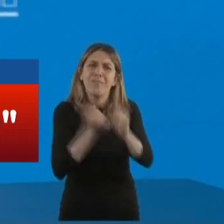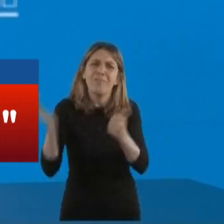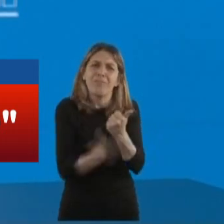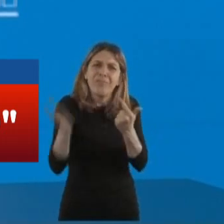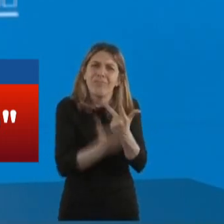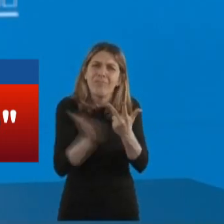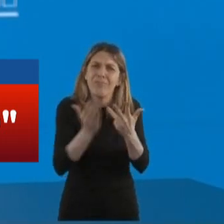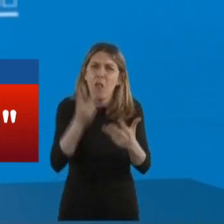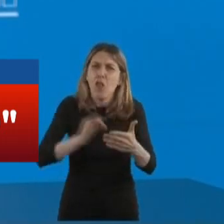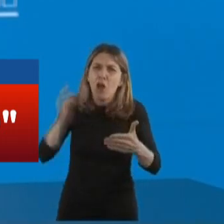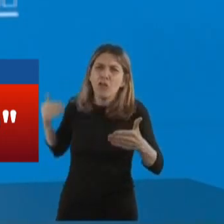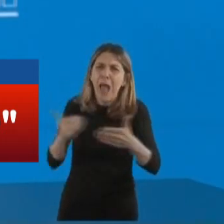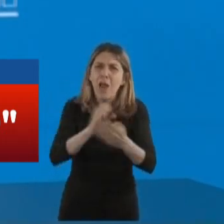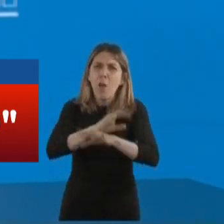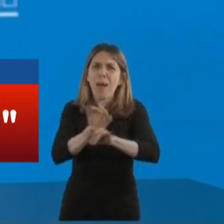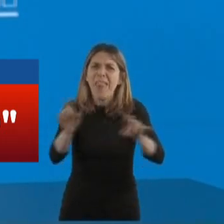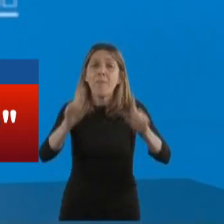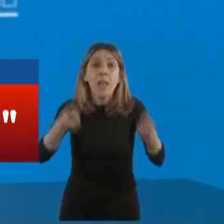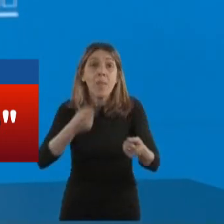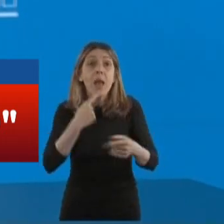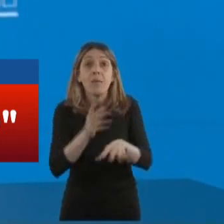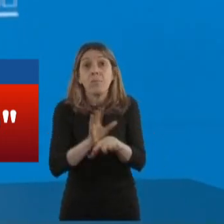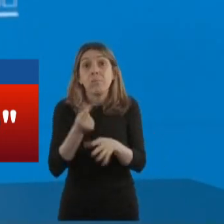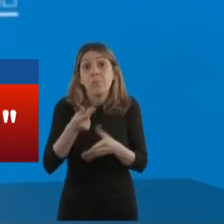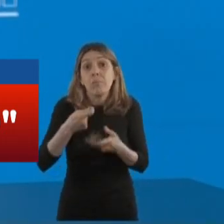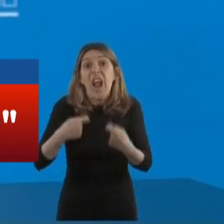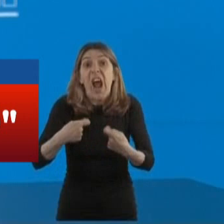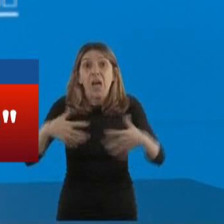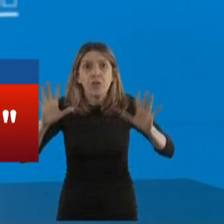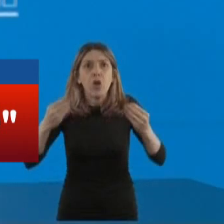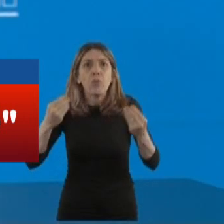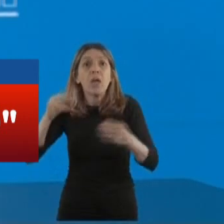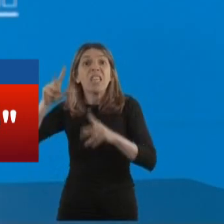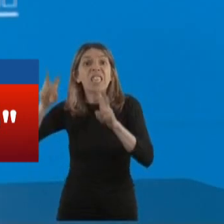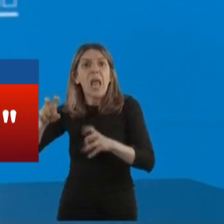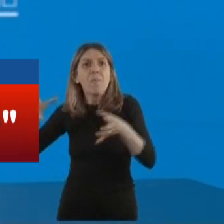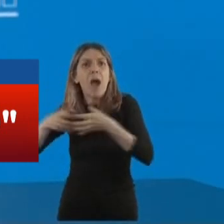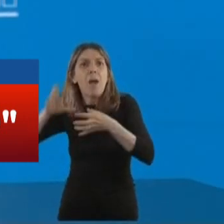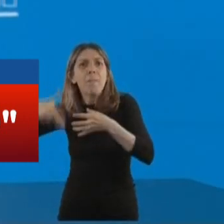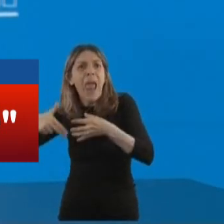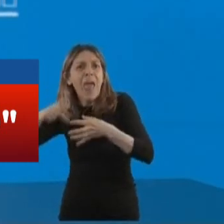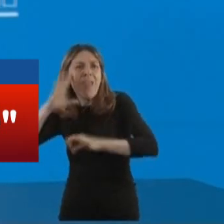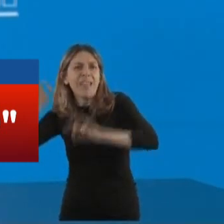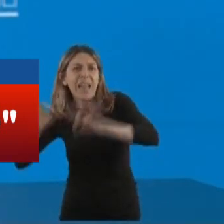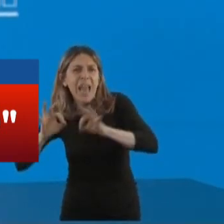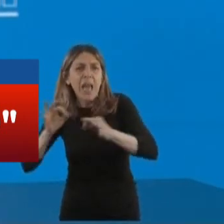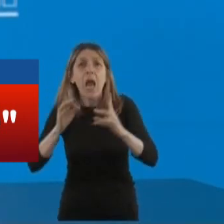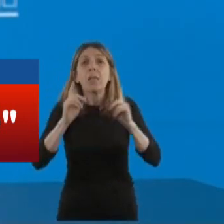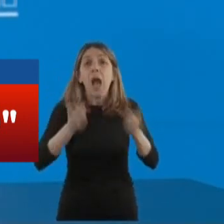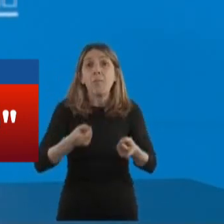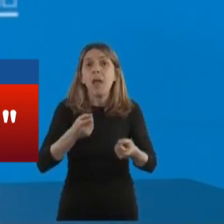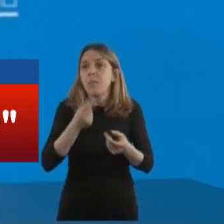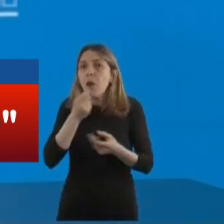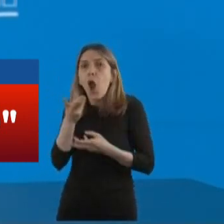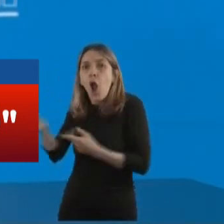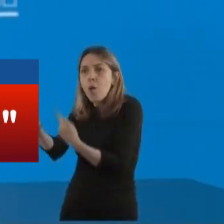Y además, con un aumento de los costos muy grande provocado por logística, por insumos, porque aumentaron los precios de las materias